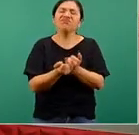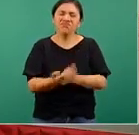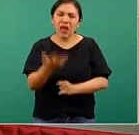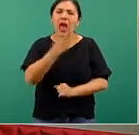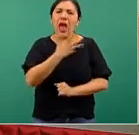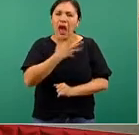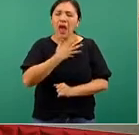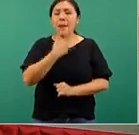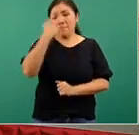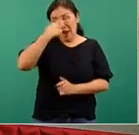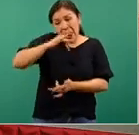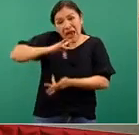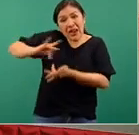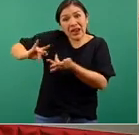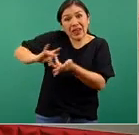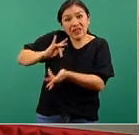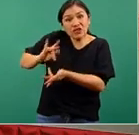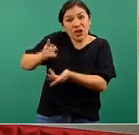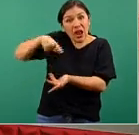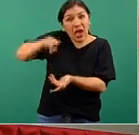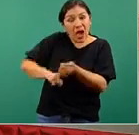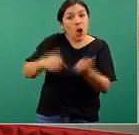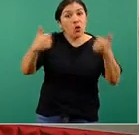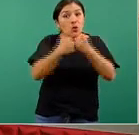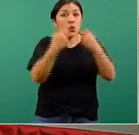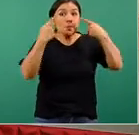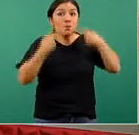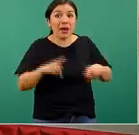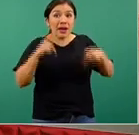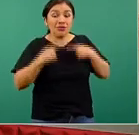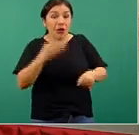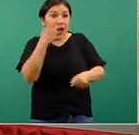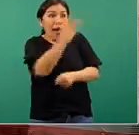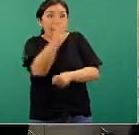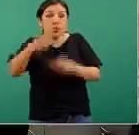en las redes sociales que tienen las personas en estos